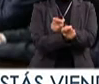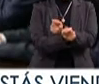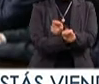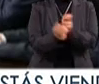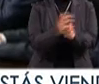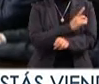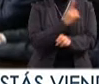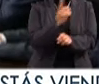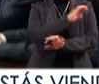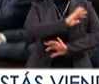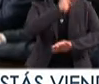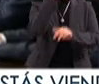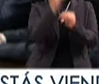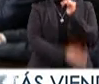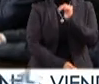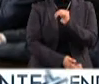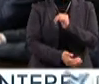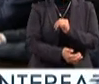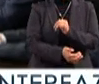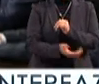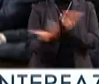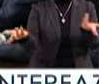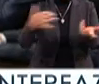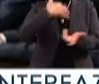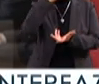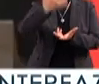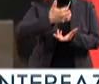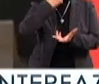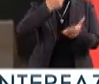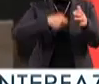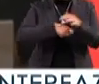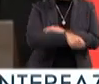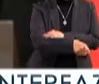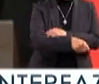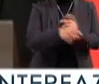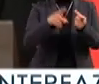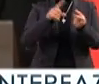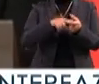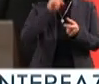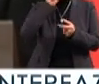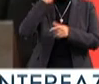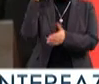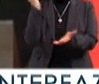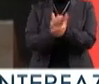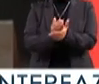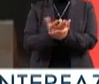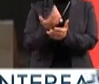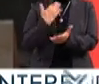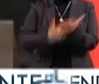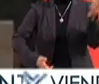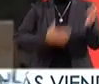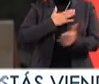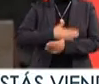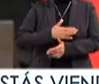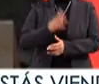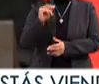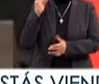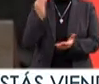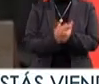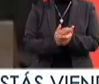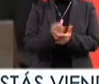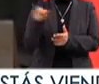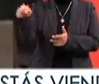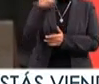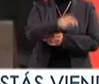porque se acabará con la corrupción y con la impunidad que